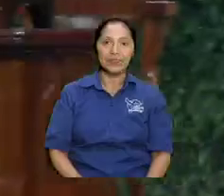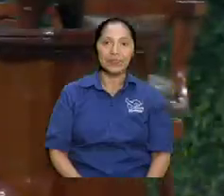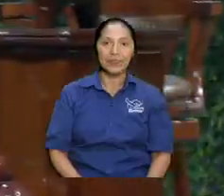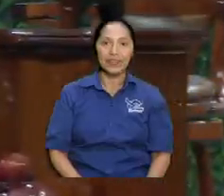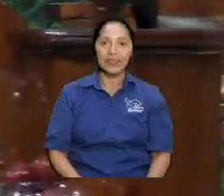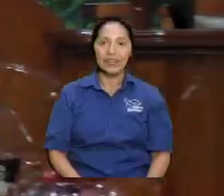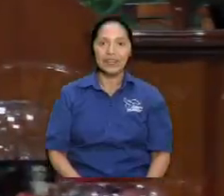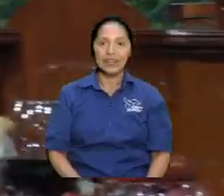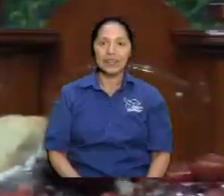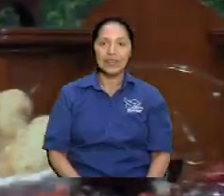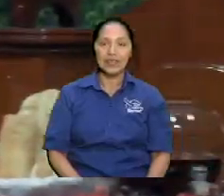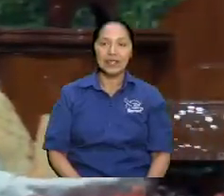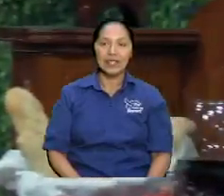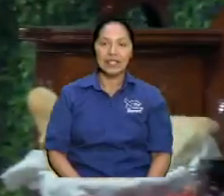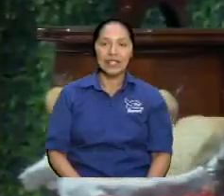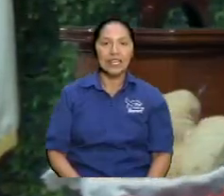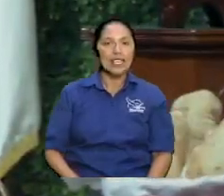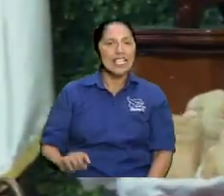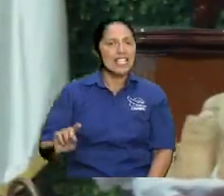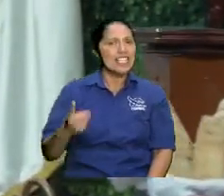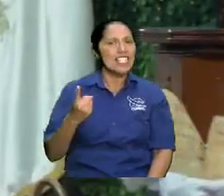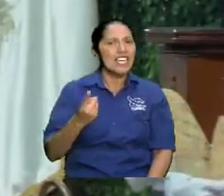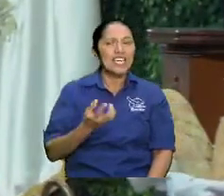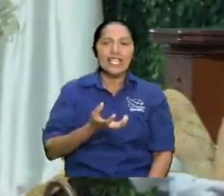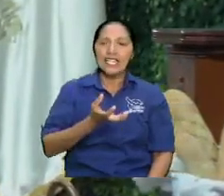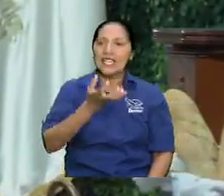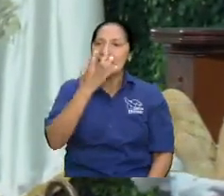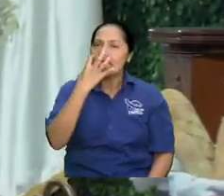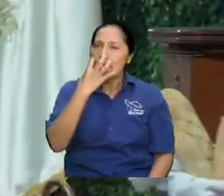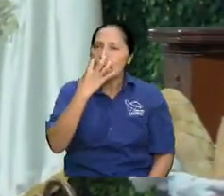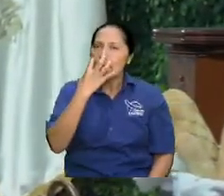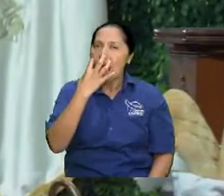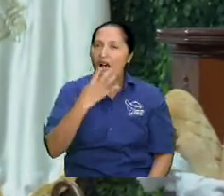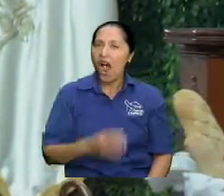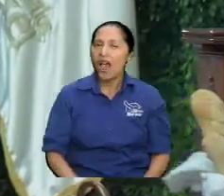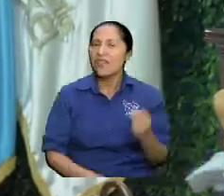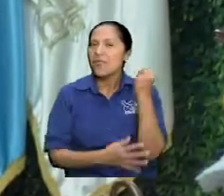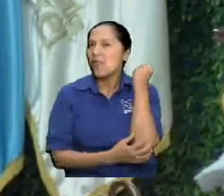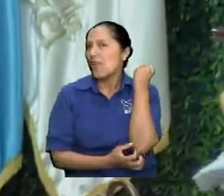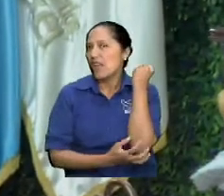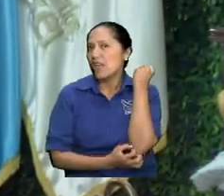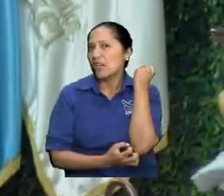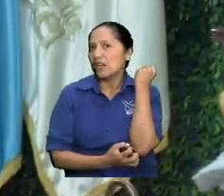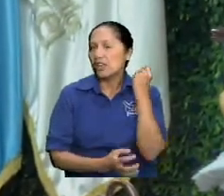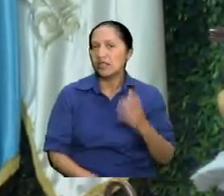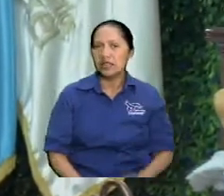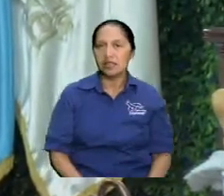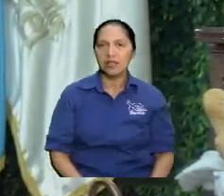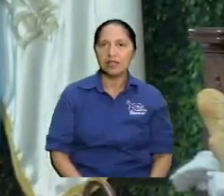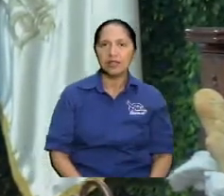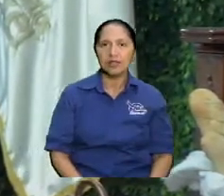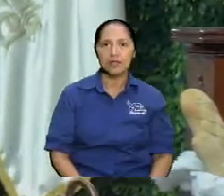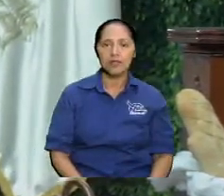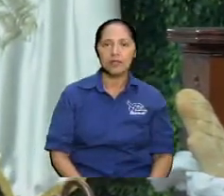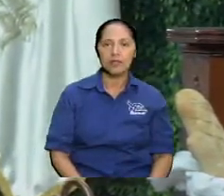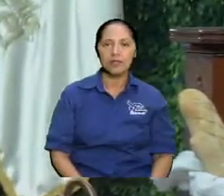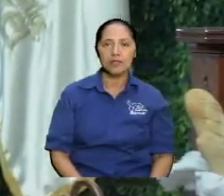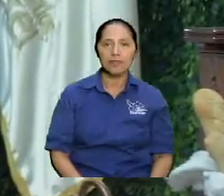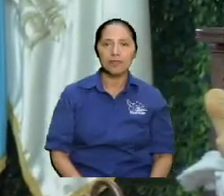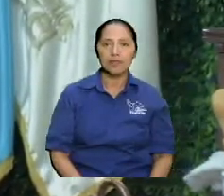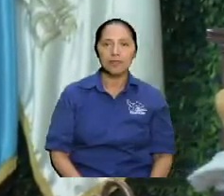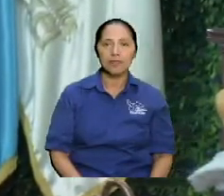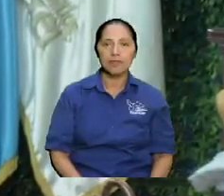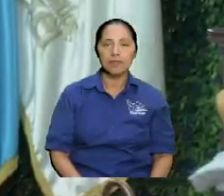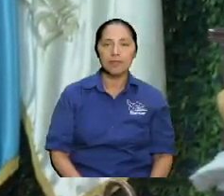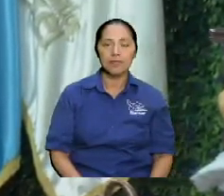el pan de pobre, ¿quién es el pan de pobre? Fíjese cómo le dice la pregunta. ¿Cómo le dice la pregunta? ¿Ah? ¿Y quién